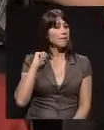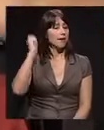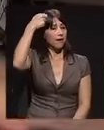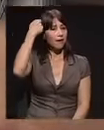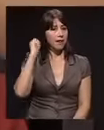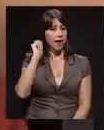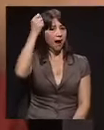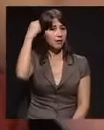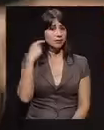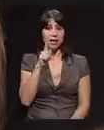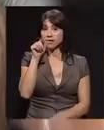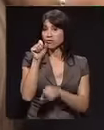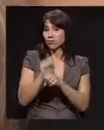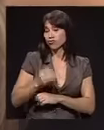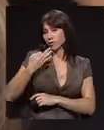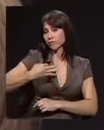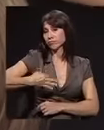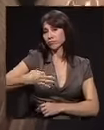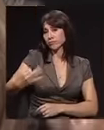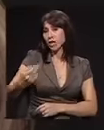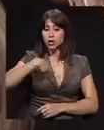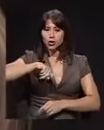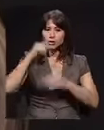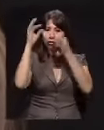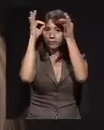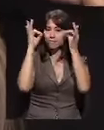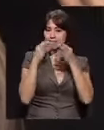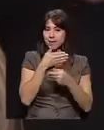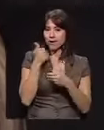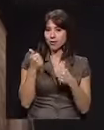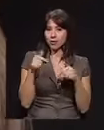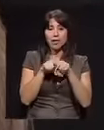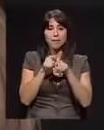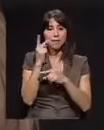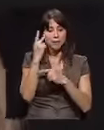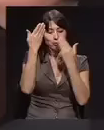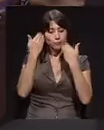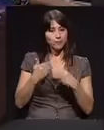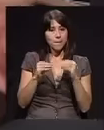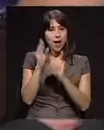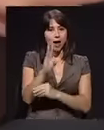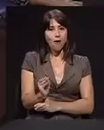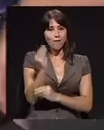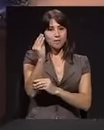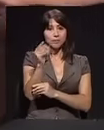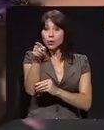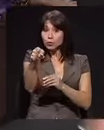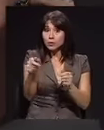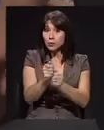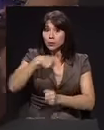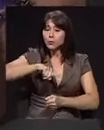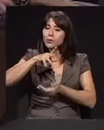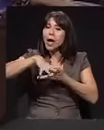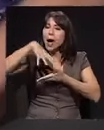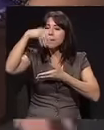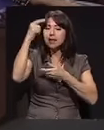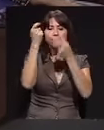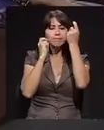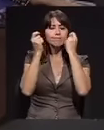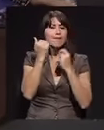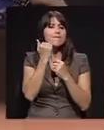Peinarse es un hábito diario que permite mejorar nuestra imagen e inclusive quitarnos años de encima. Aprenda con nosotros